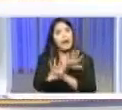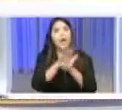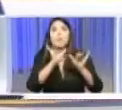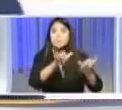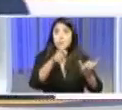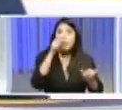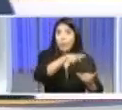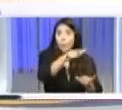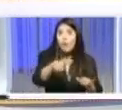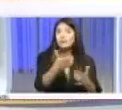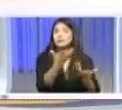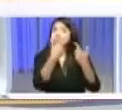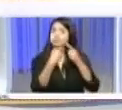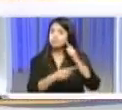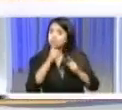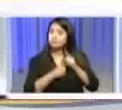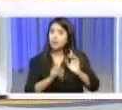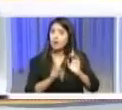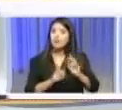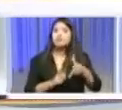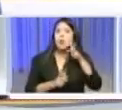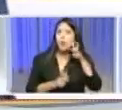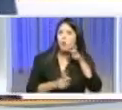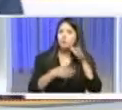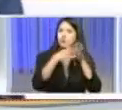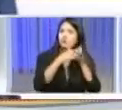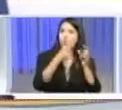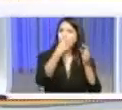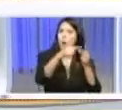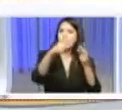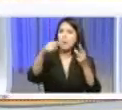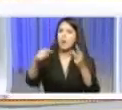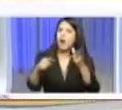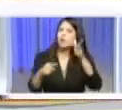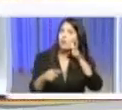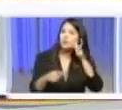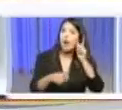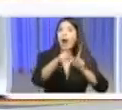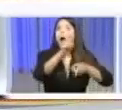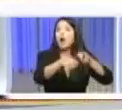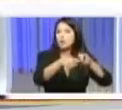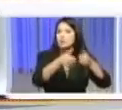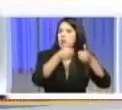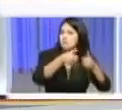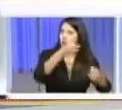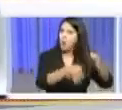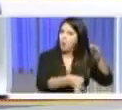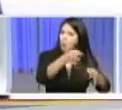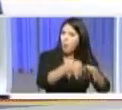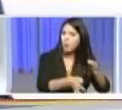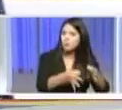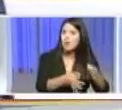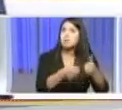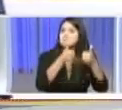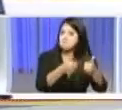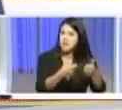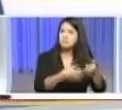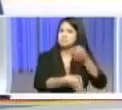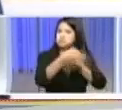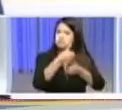pueblo. Yo escucho todas las críticas, algunas justas, bien